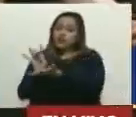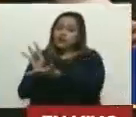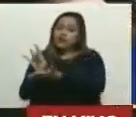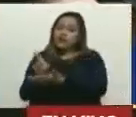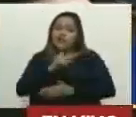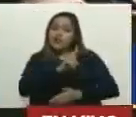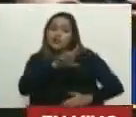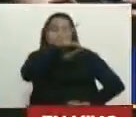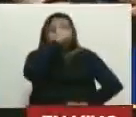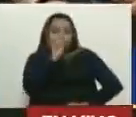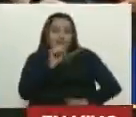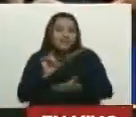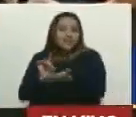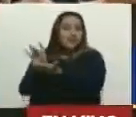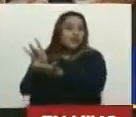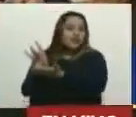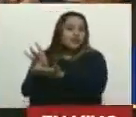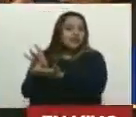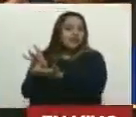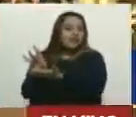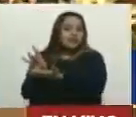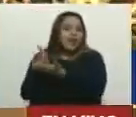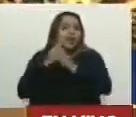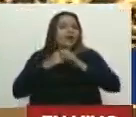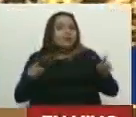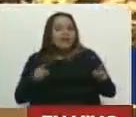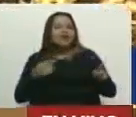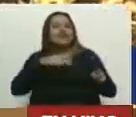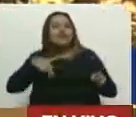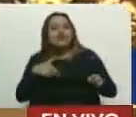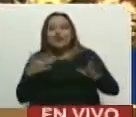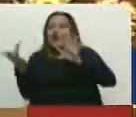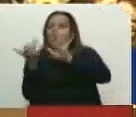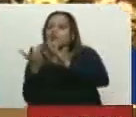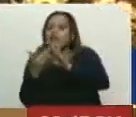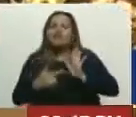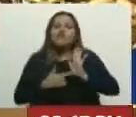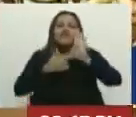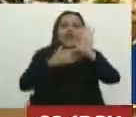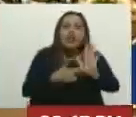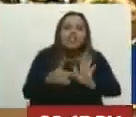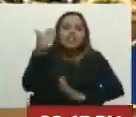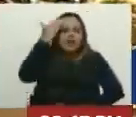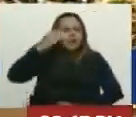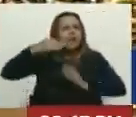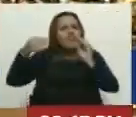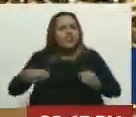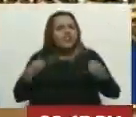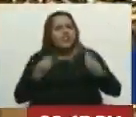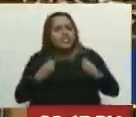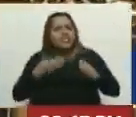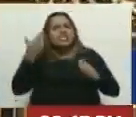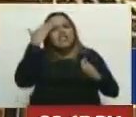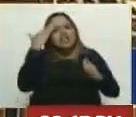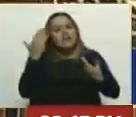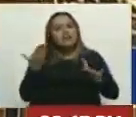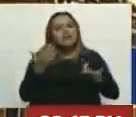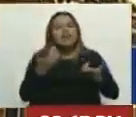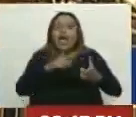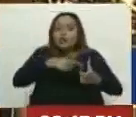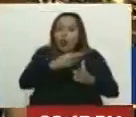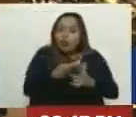se comprende, se excluye. Muy por el contrario, si lo acercamos, si sabemos de su realidad y si sabemos entonces